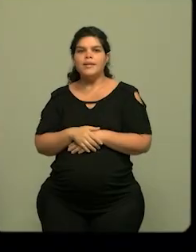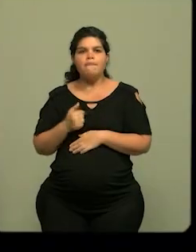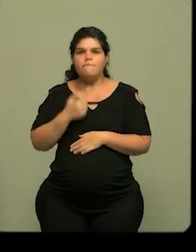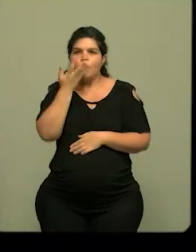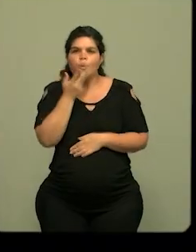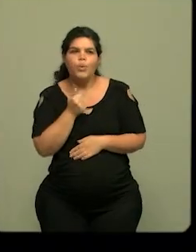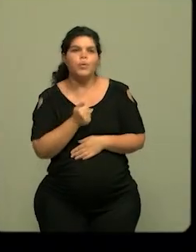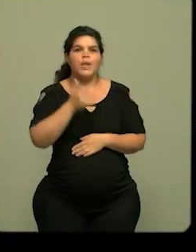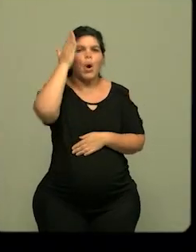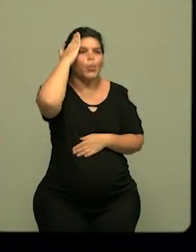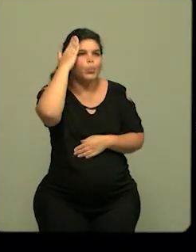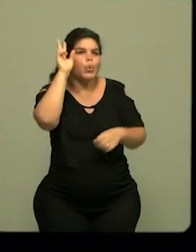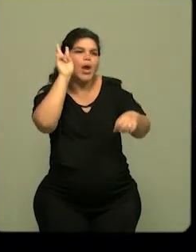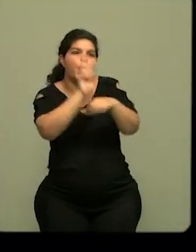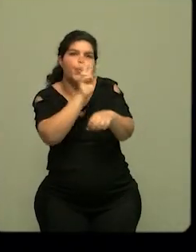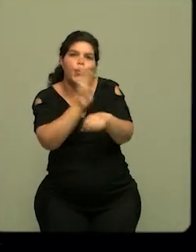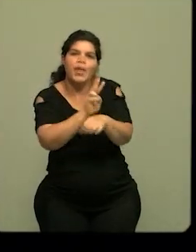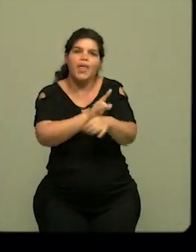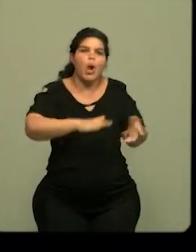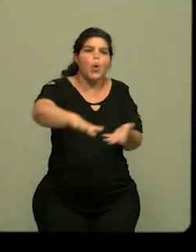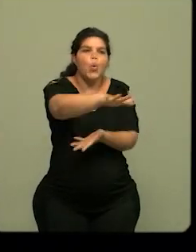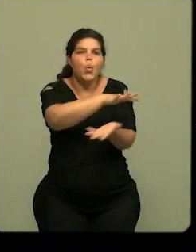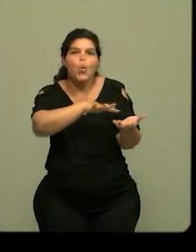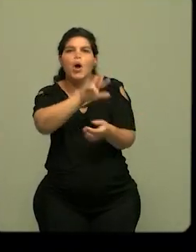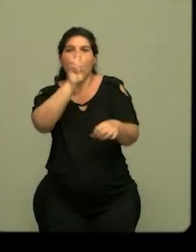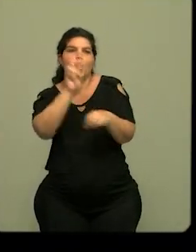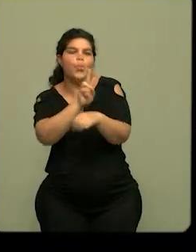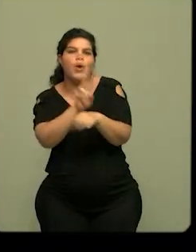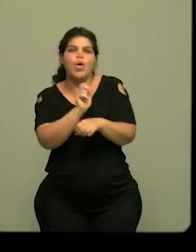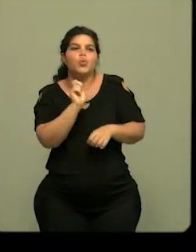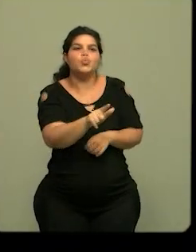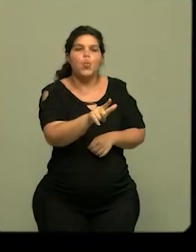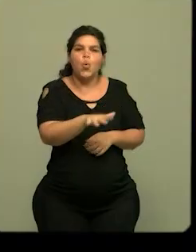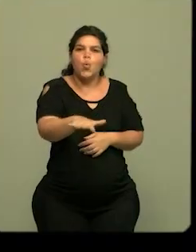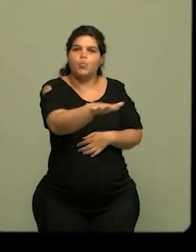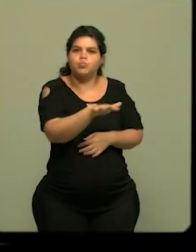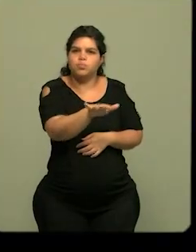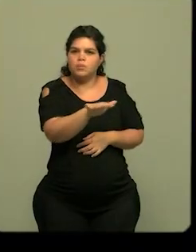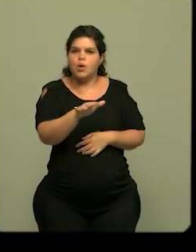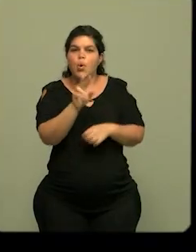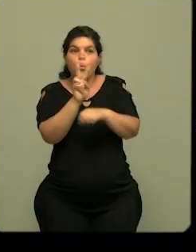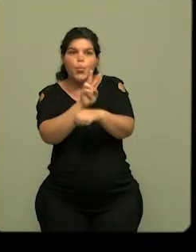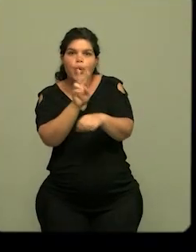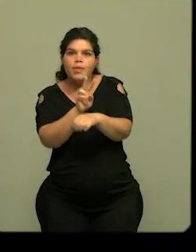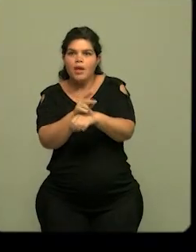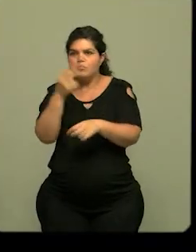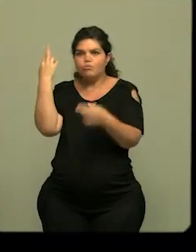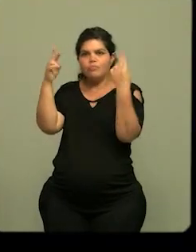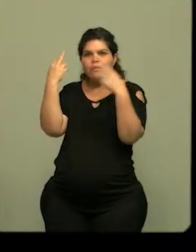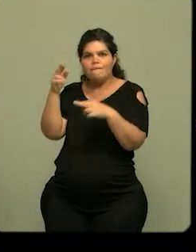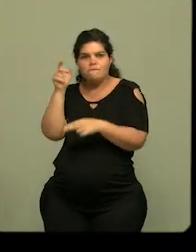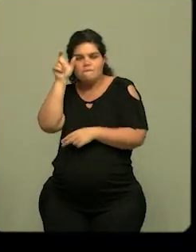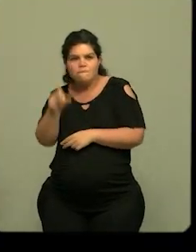cuando está cuidado el ambiente, cuando está cuidado el patrimonio. Es un turista que cada vez está más interesado en la historia del